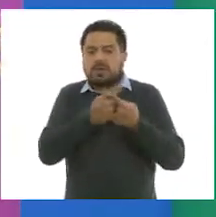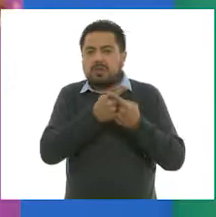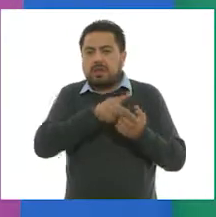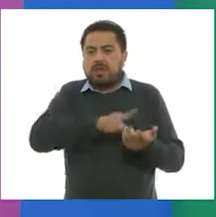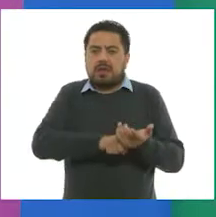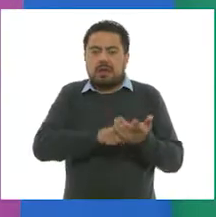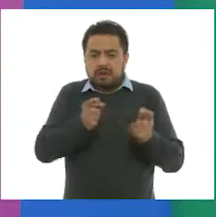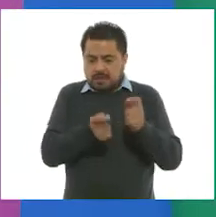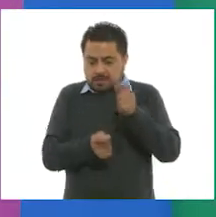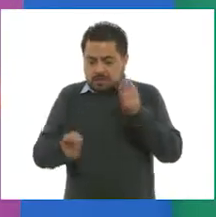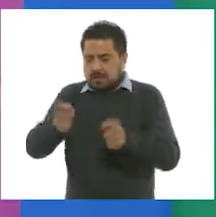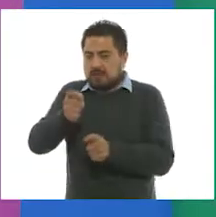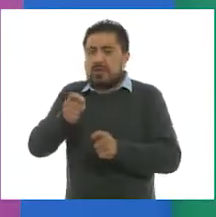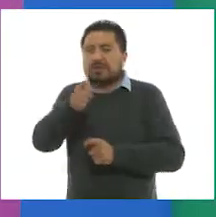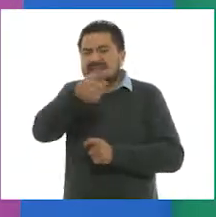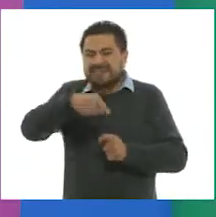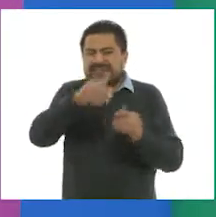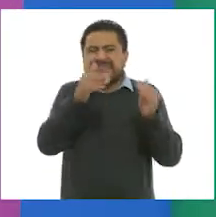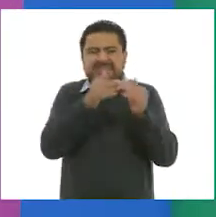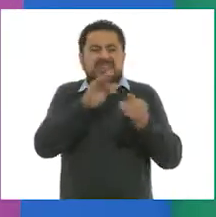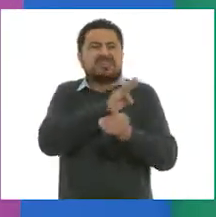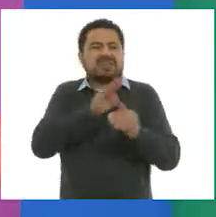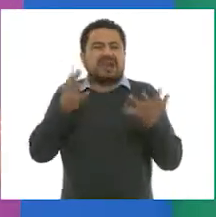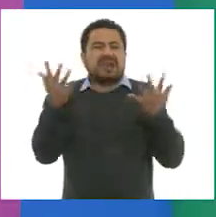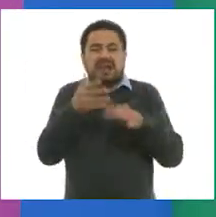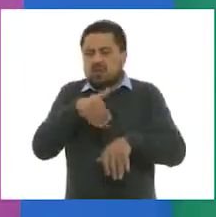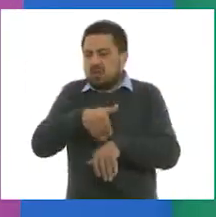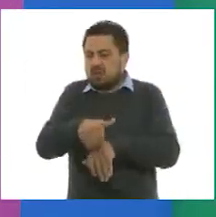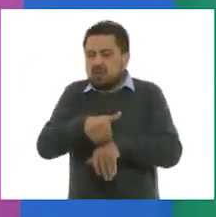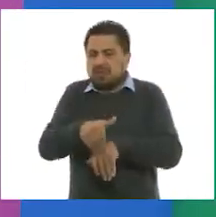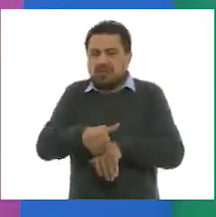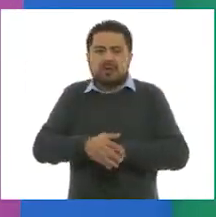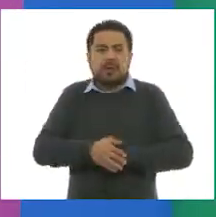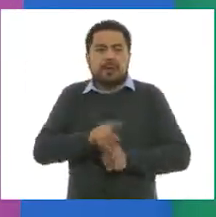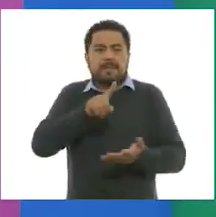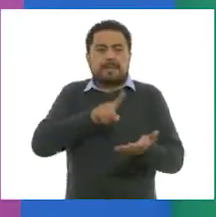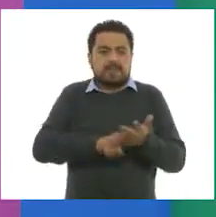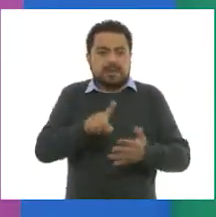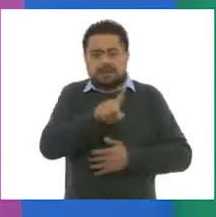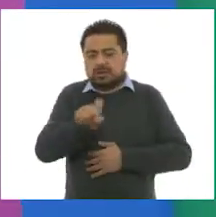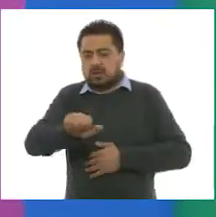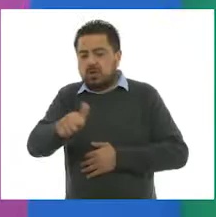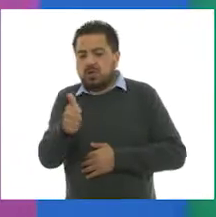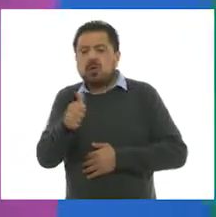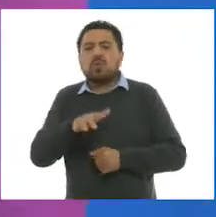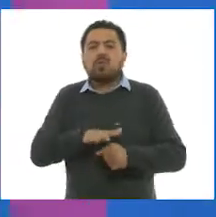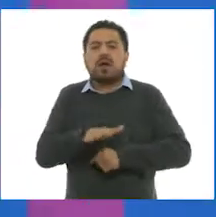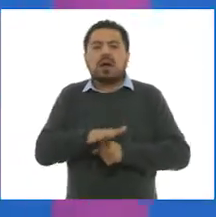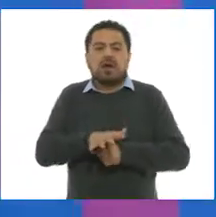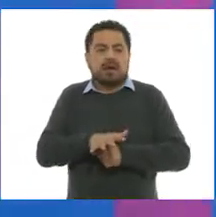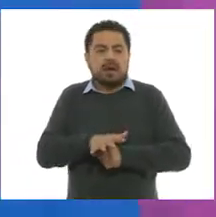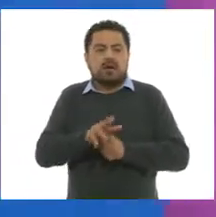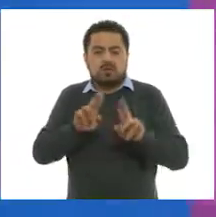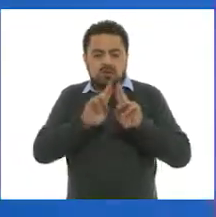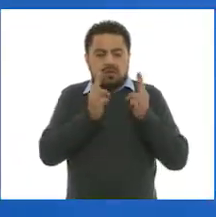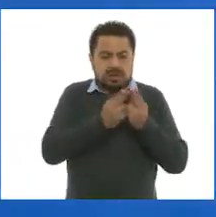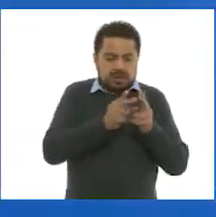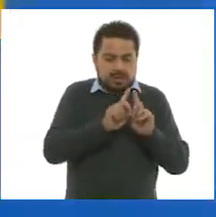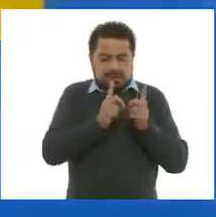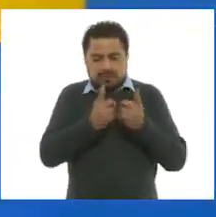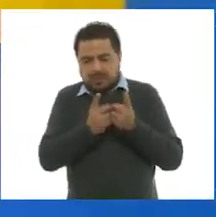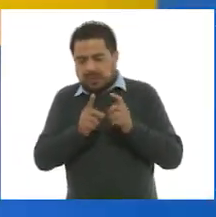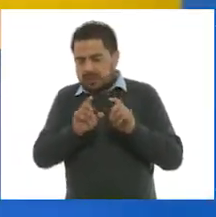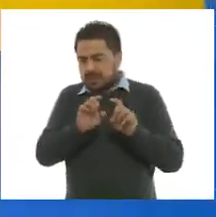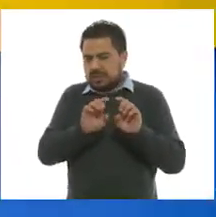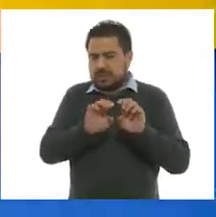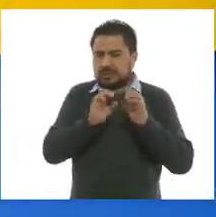diferente. En casa traten de hacer el número 1111, el cual tenía una unidad, una decena, una